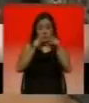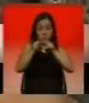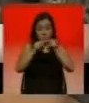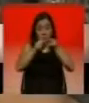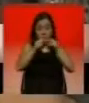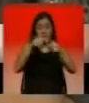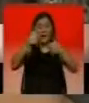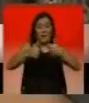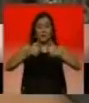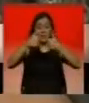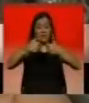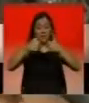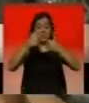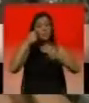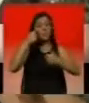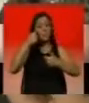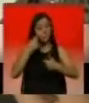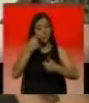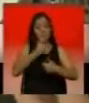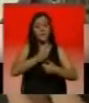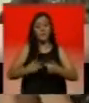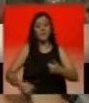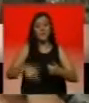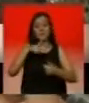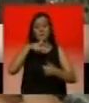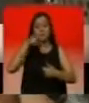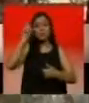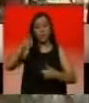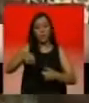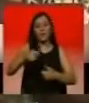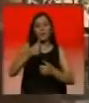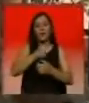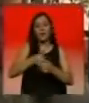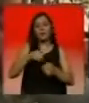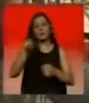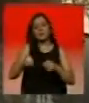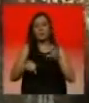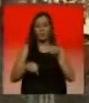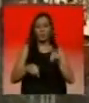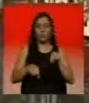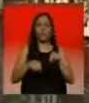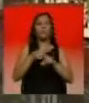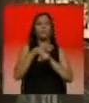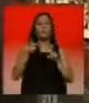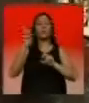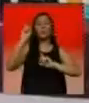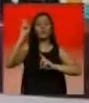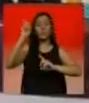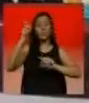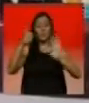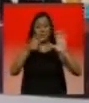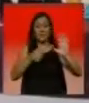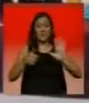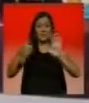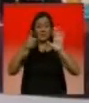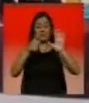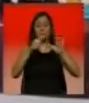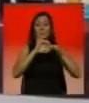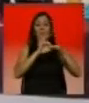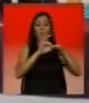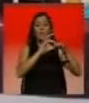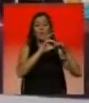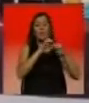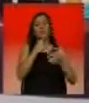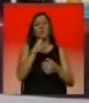condición de candidato a presidente de la República tenga opciones de ganar. Pero para este diputado social cristiano, a la unidad